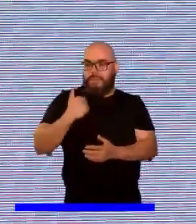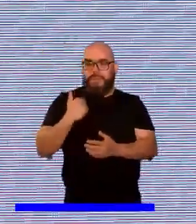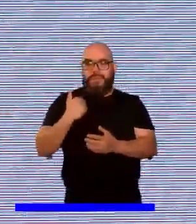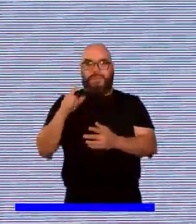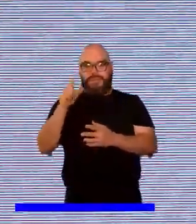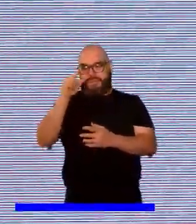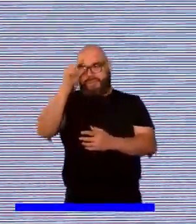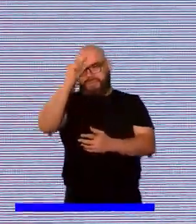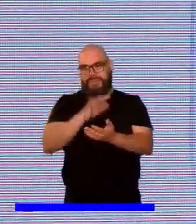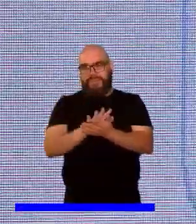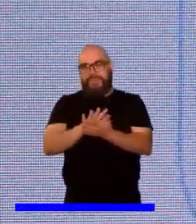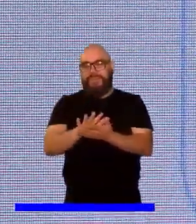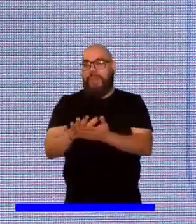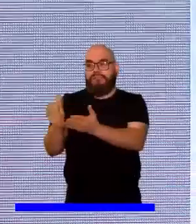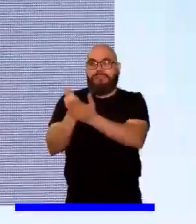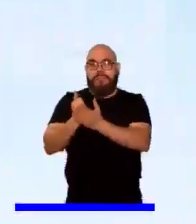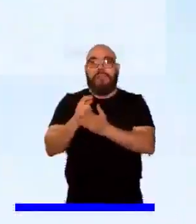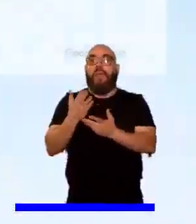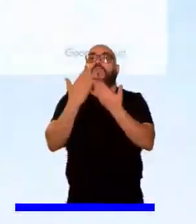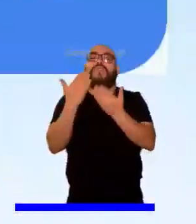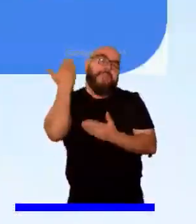que confiemos ciegamente en lo que dice.